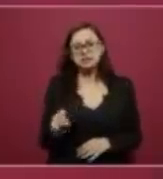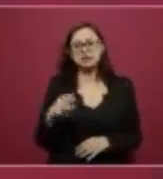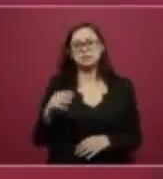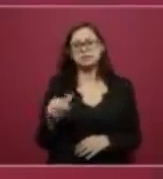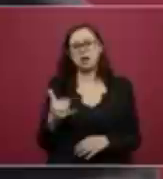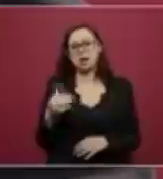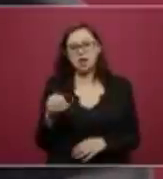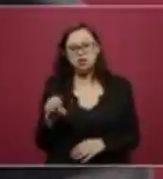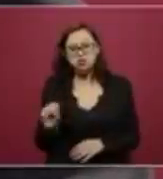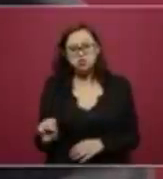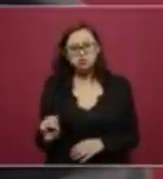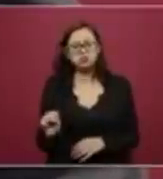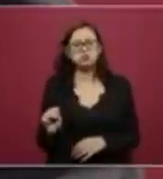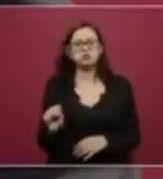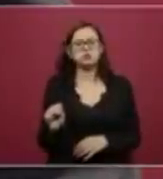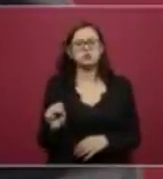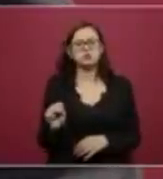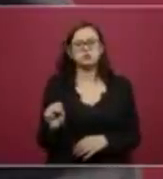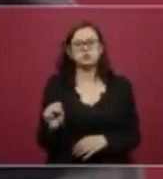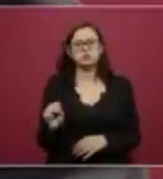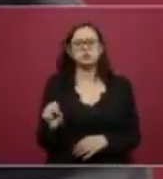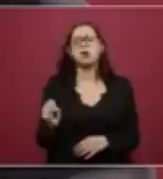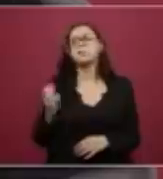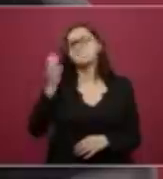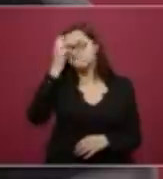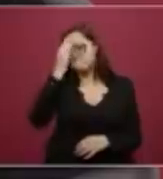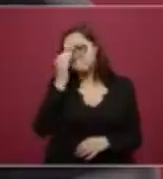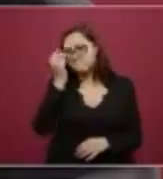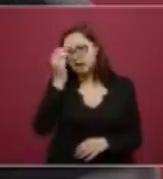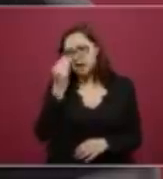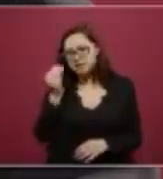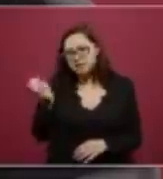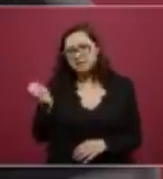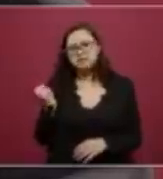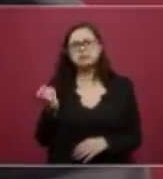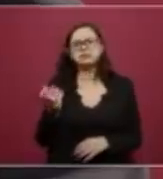a los mayas,